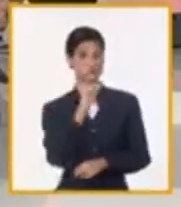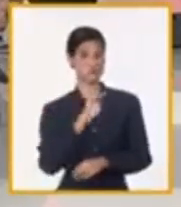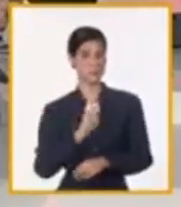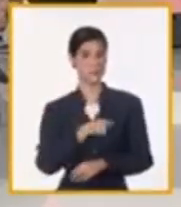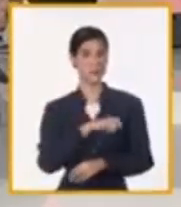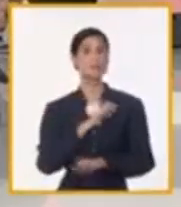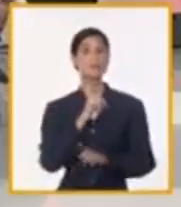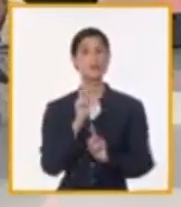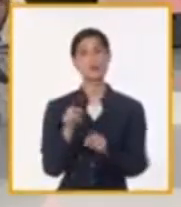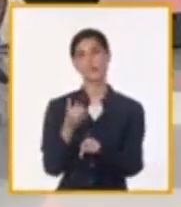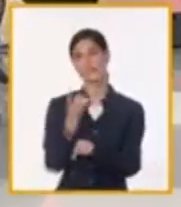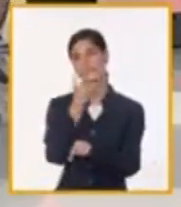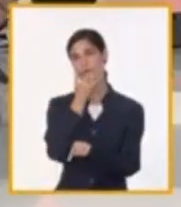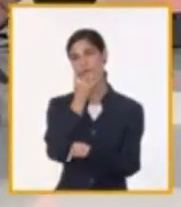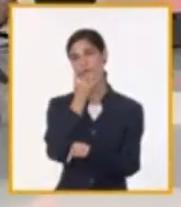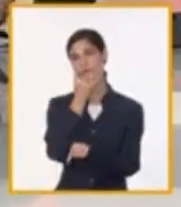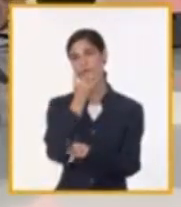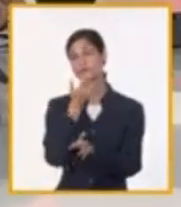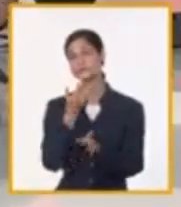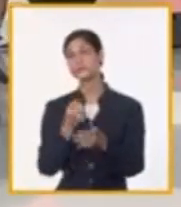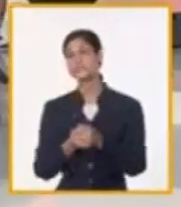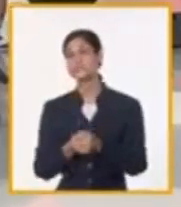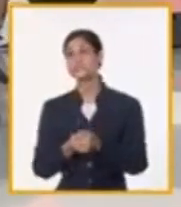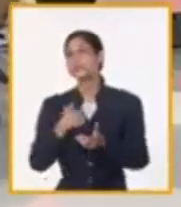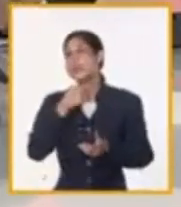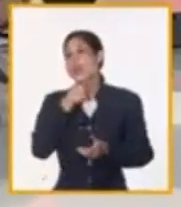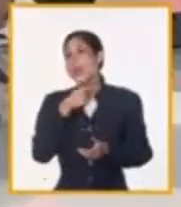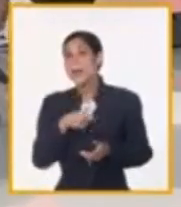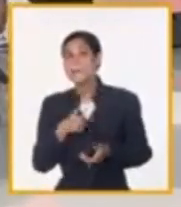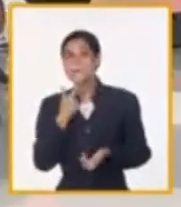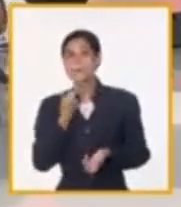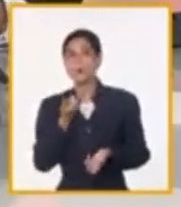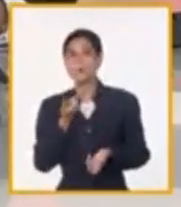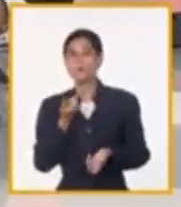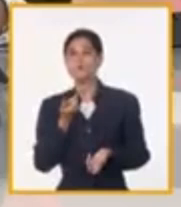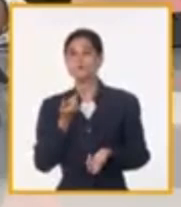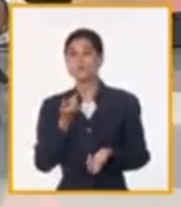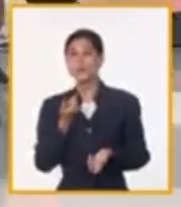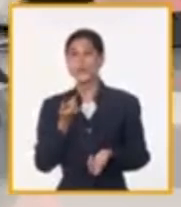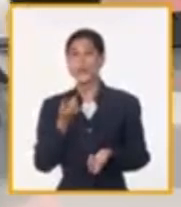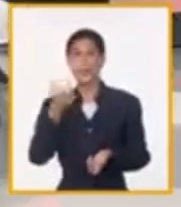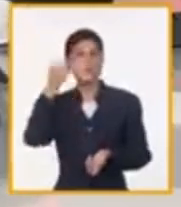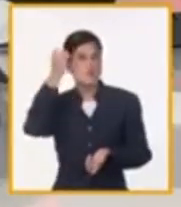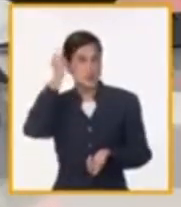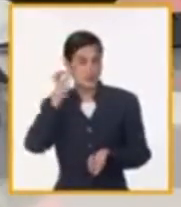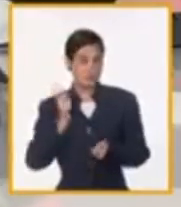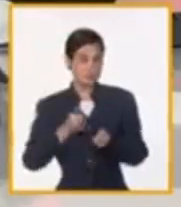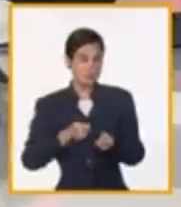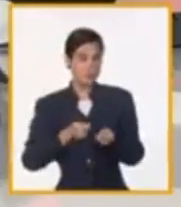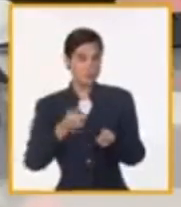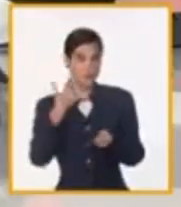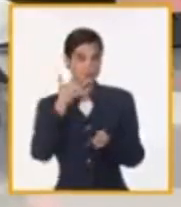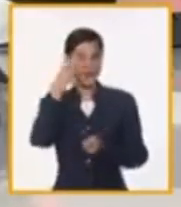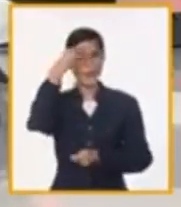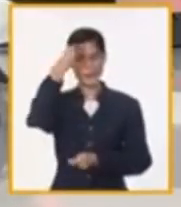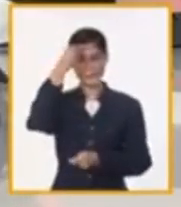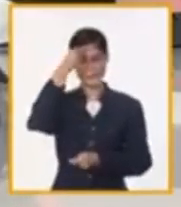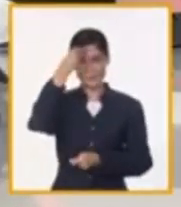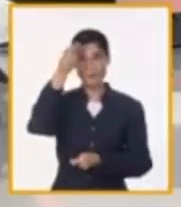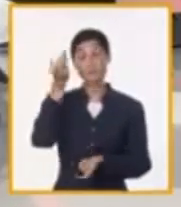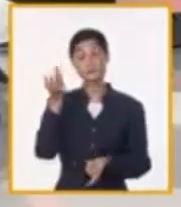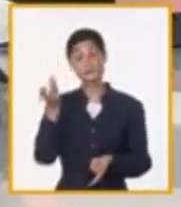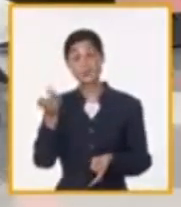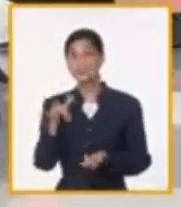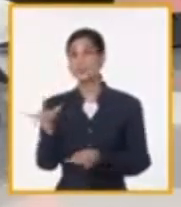eh es un hombre como decías que fue usado y uno se pregunta Bueno si tienes la porque a ver hay un detalle es el Consejo